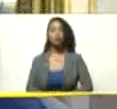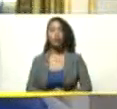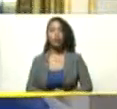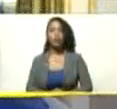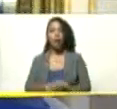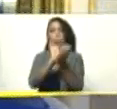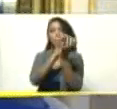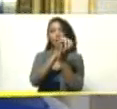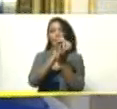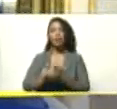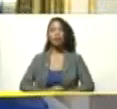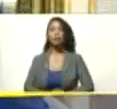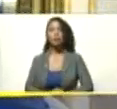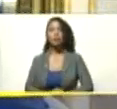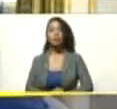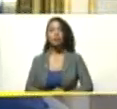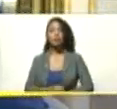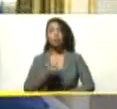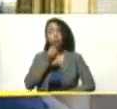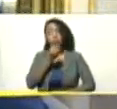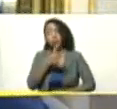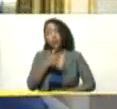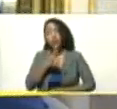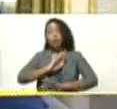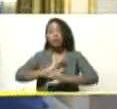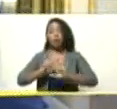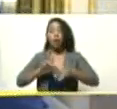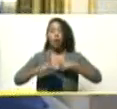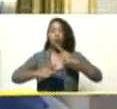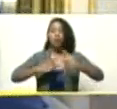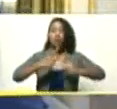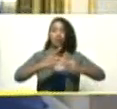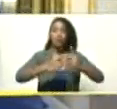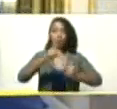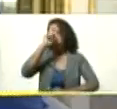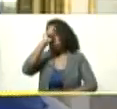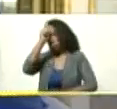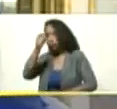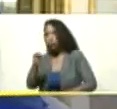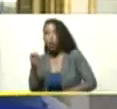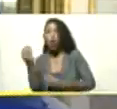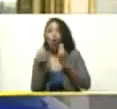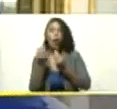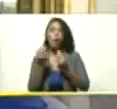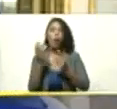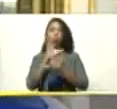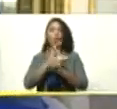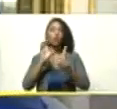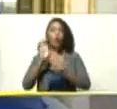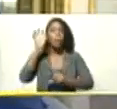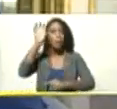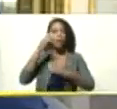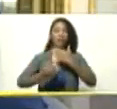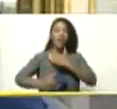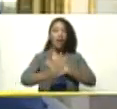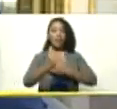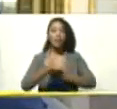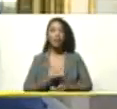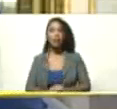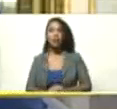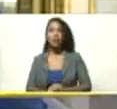Margarita. Y bueno, ya en proceso de reconocimiento como patrimonio. Avanzado proceso